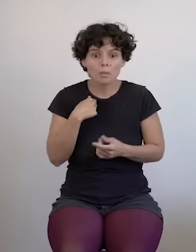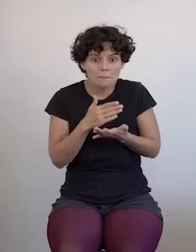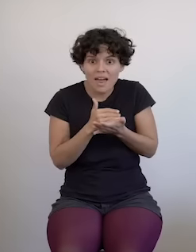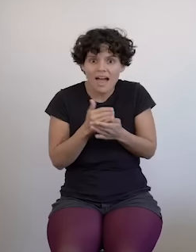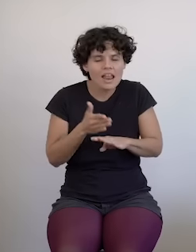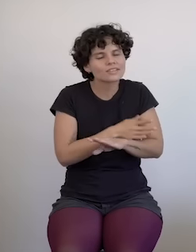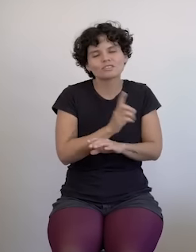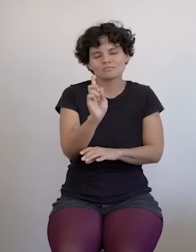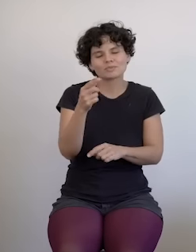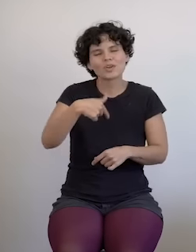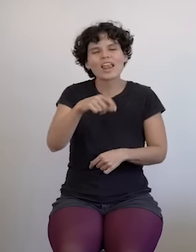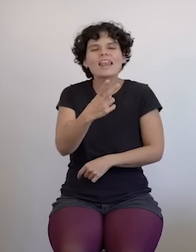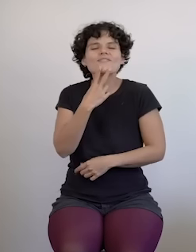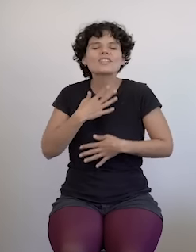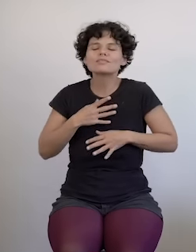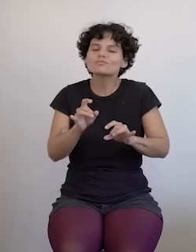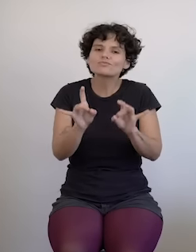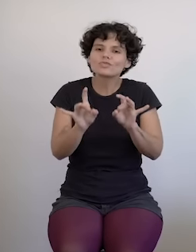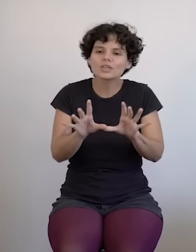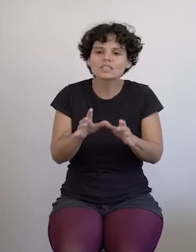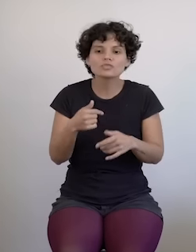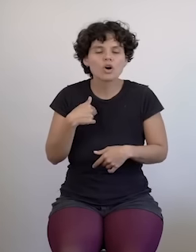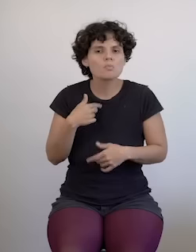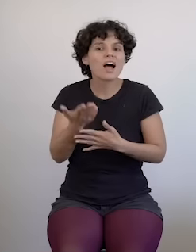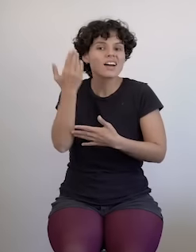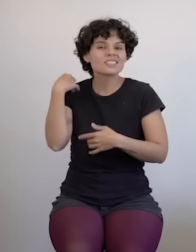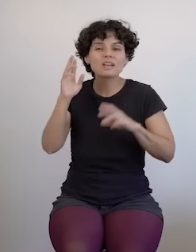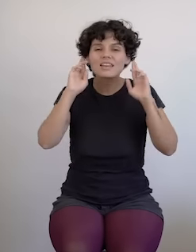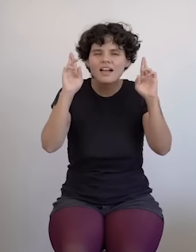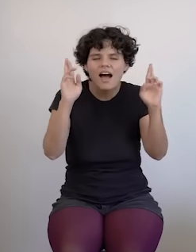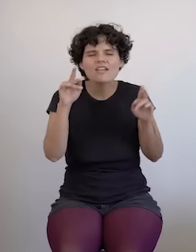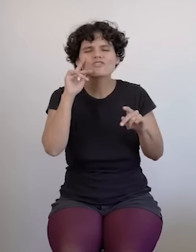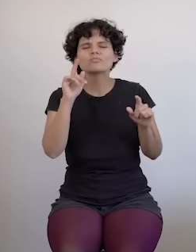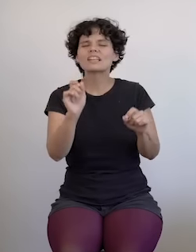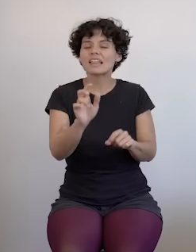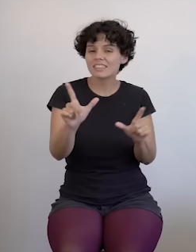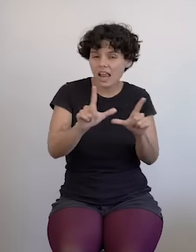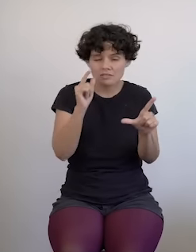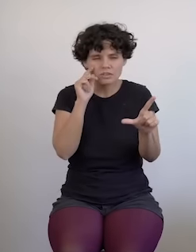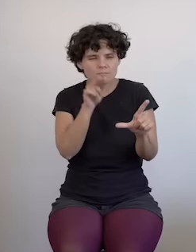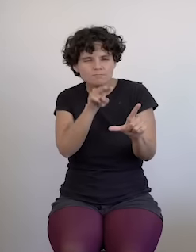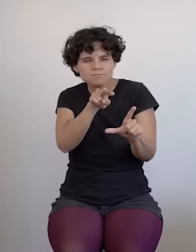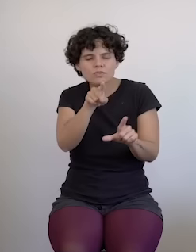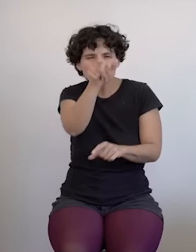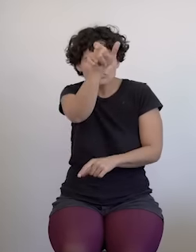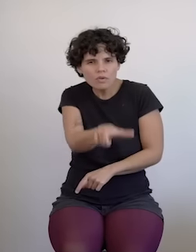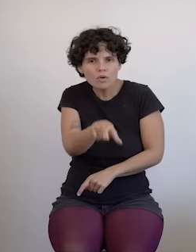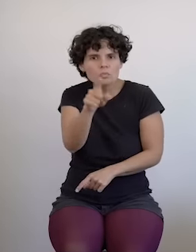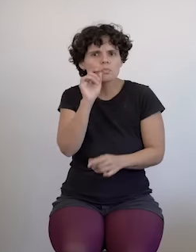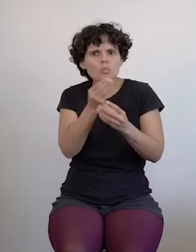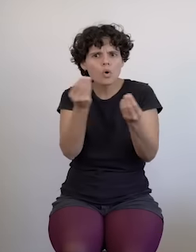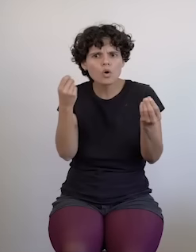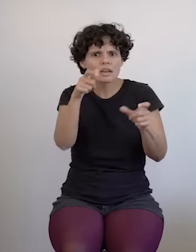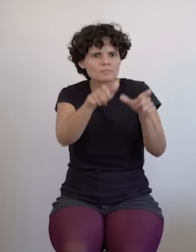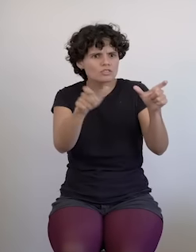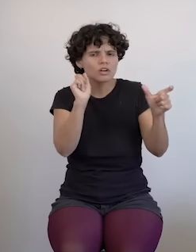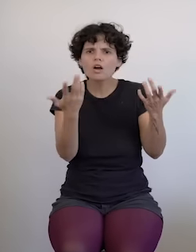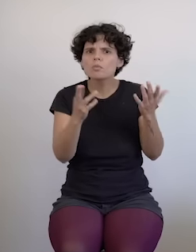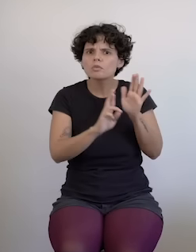sí. Y no es pauteado, esto es, son las cosas de la vida, siento yo. Yo te veía en la radio, escuchaba en la radio, te veía en la tele y siempre me llamaste la atención